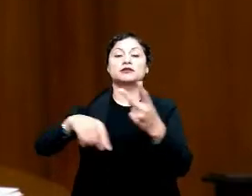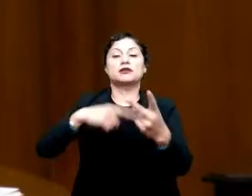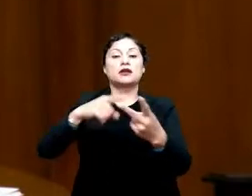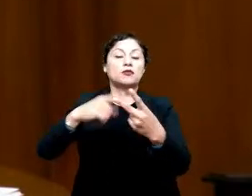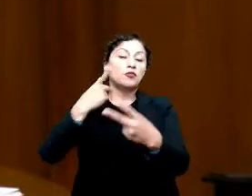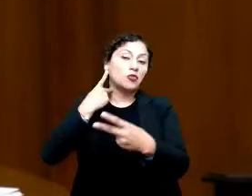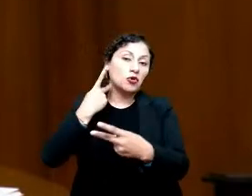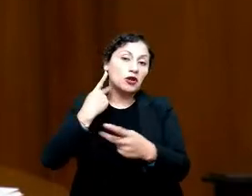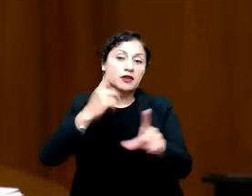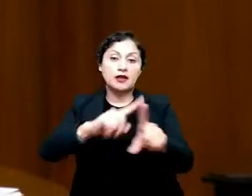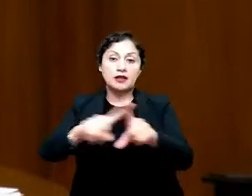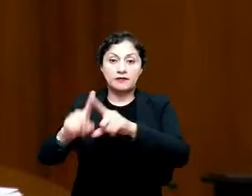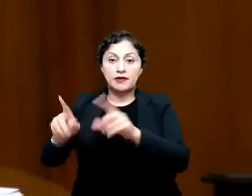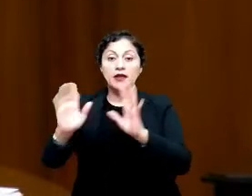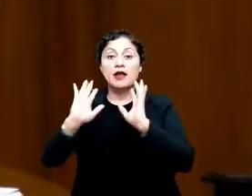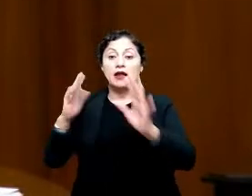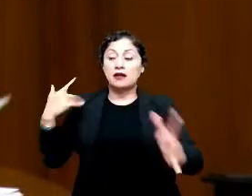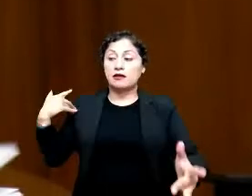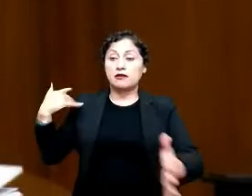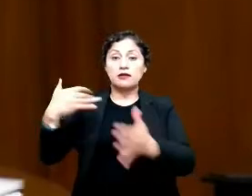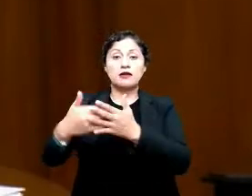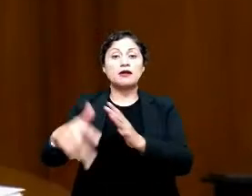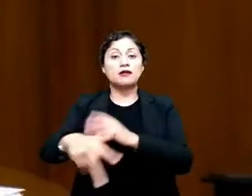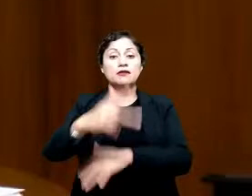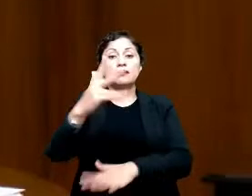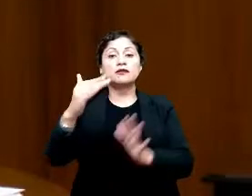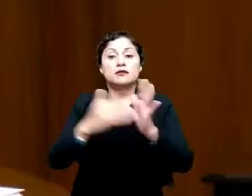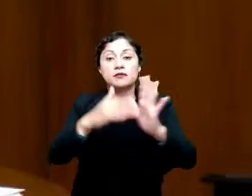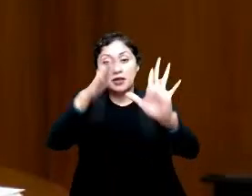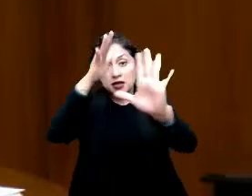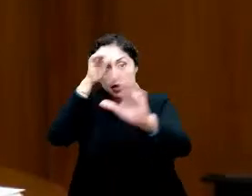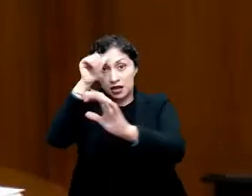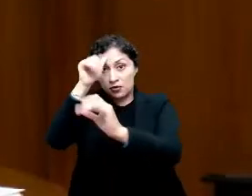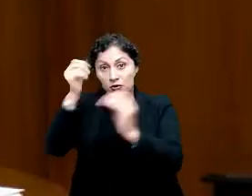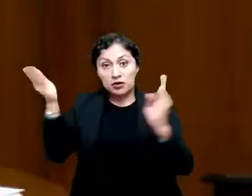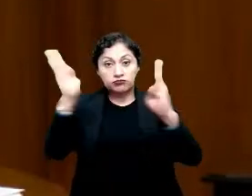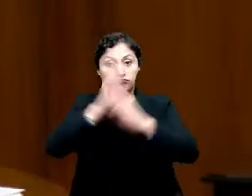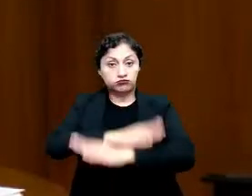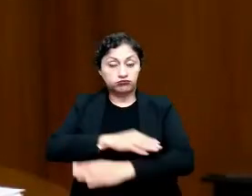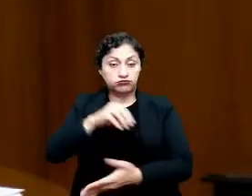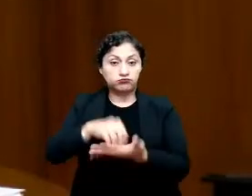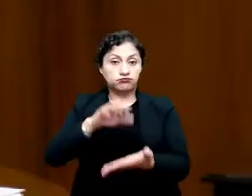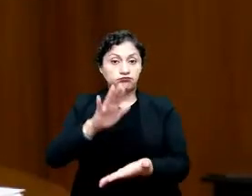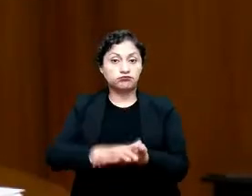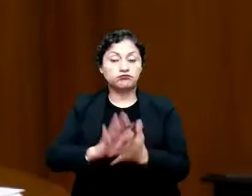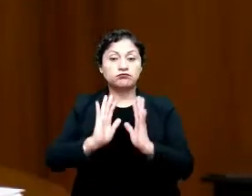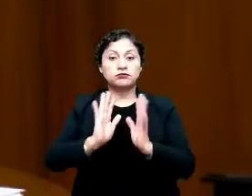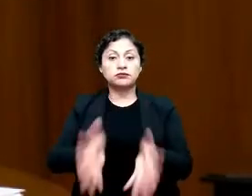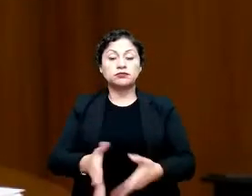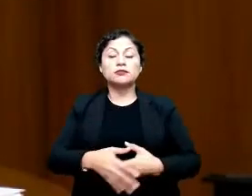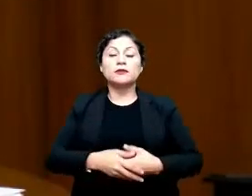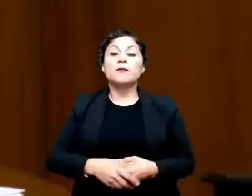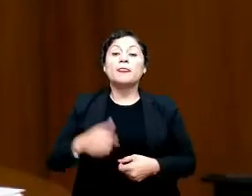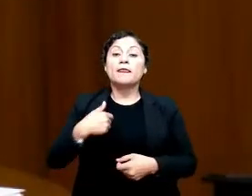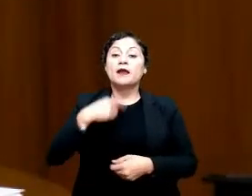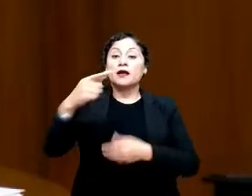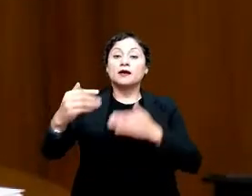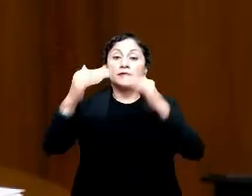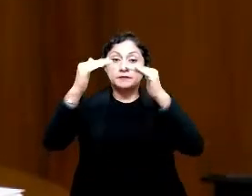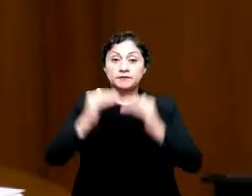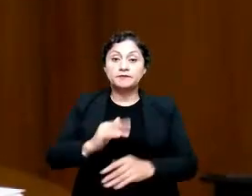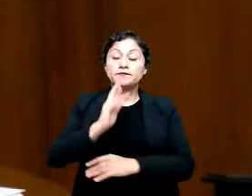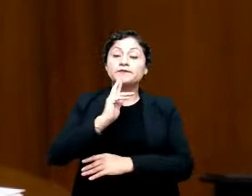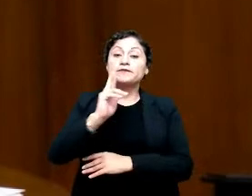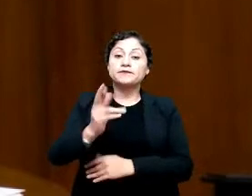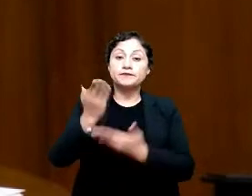generándose ya en este momento más de 13.000 acuerdos con cada uno de ellos. Y quiero contestarle con todo respeto